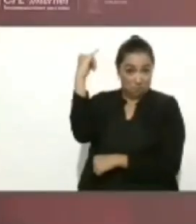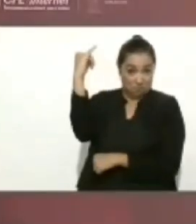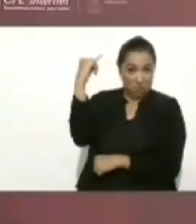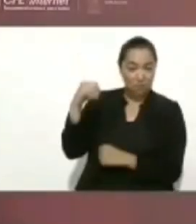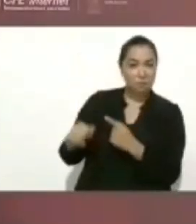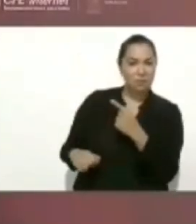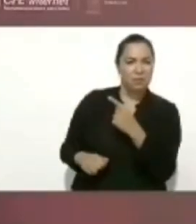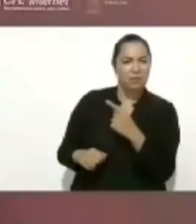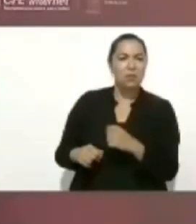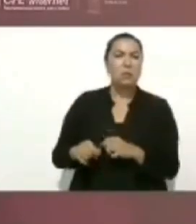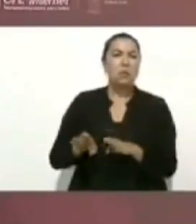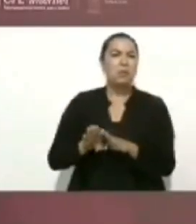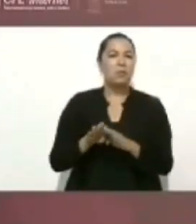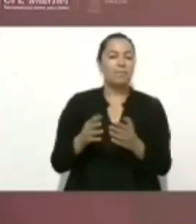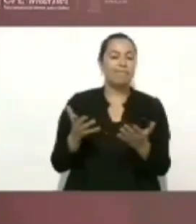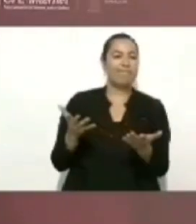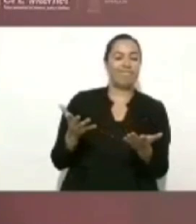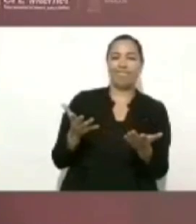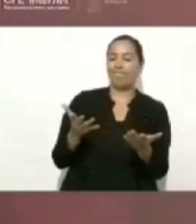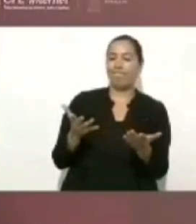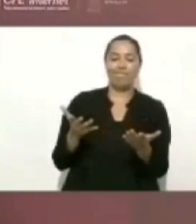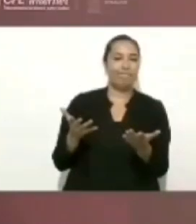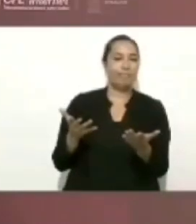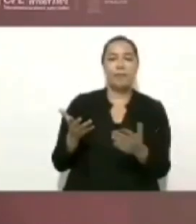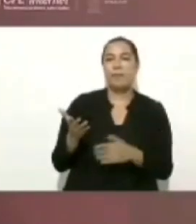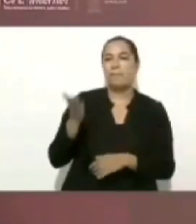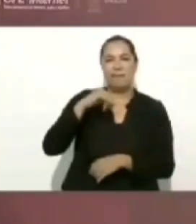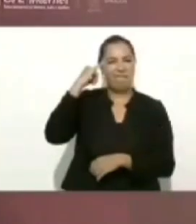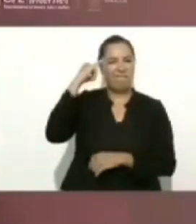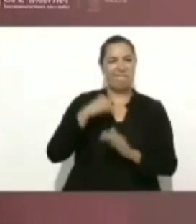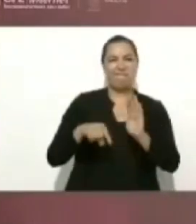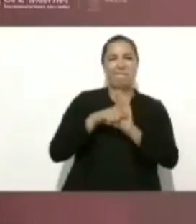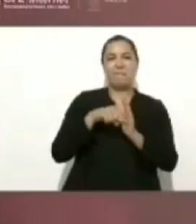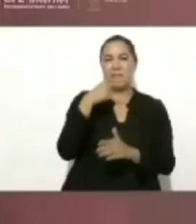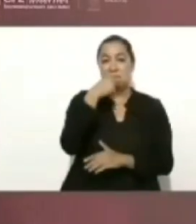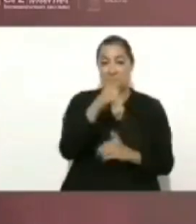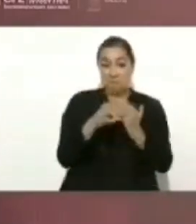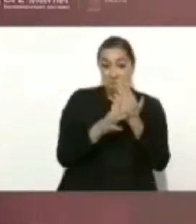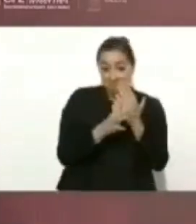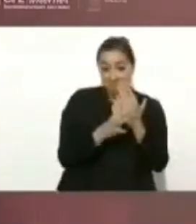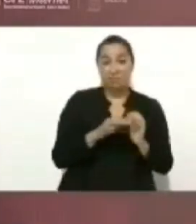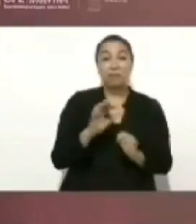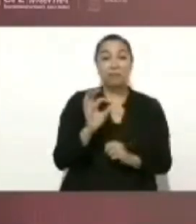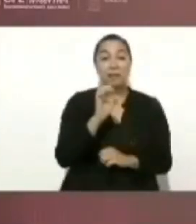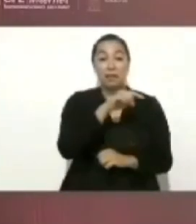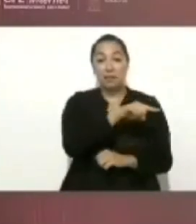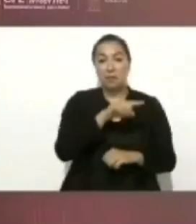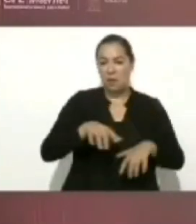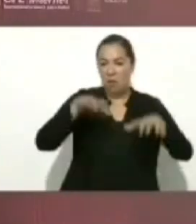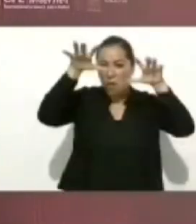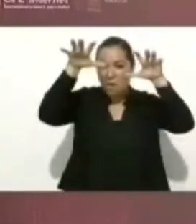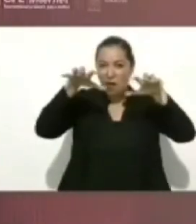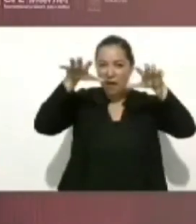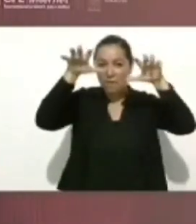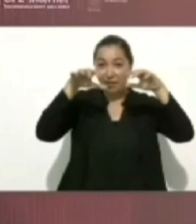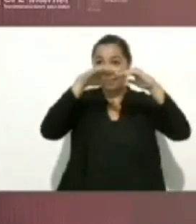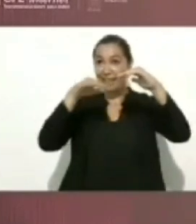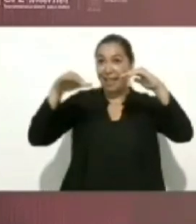la patraña de que si llueve fuerte arriba, gotea